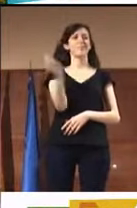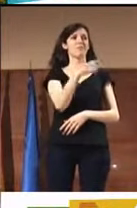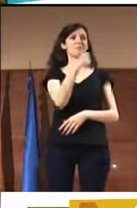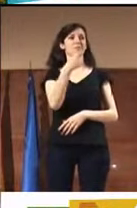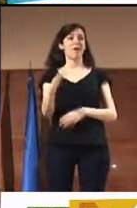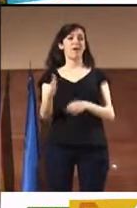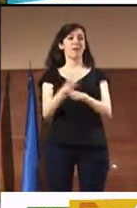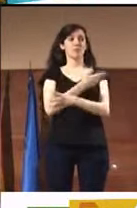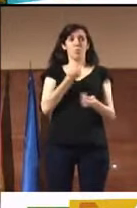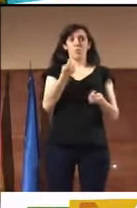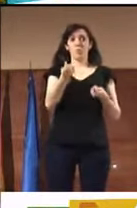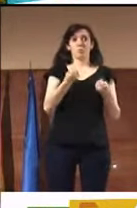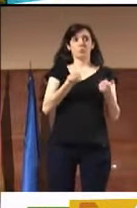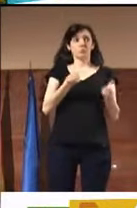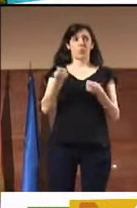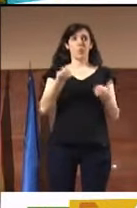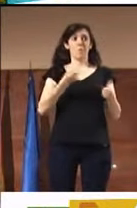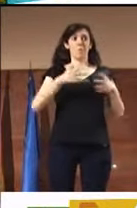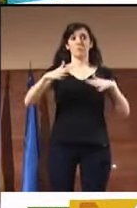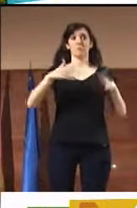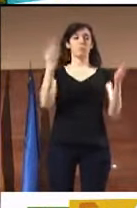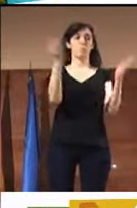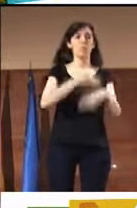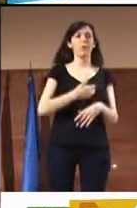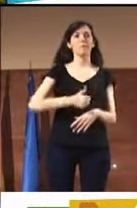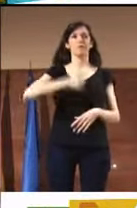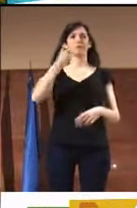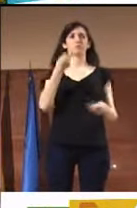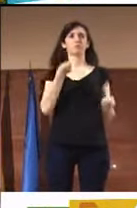el control de los movimientos, sobre todo un control